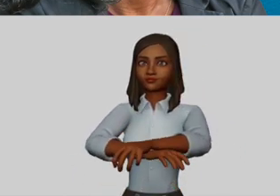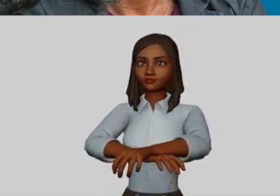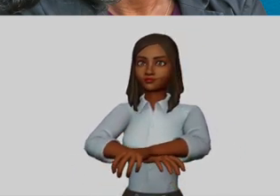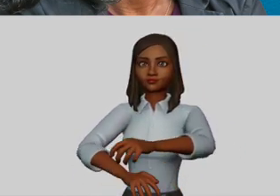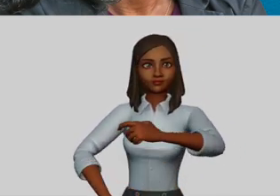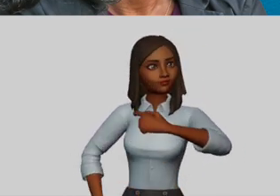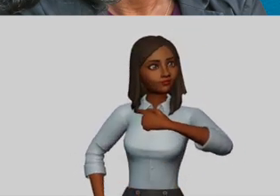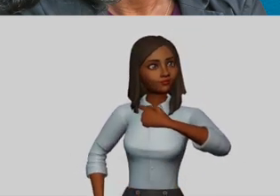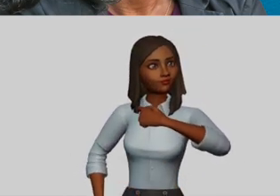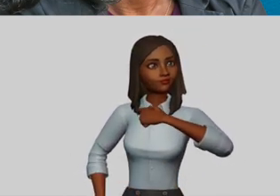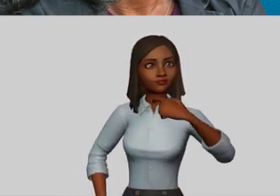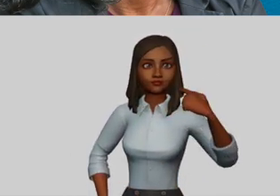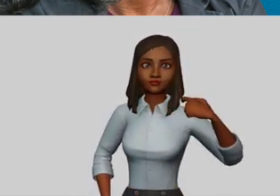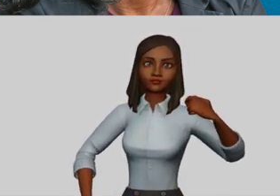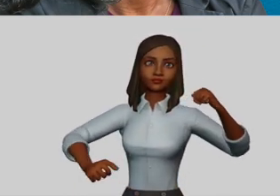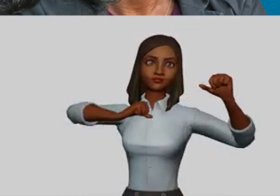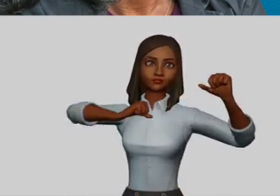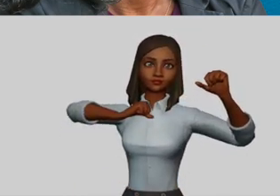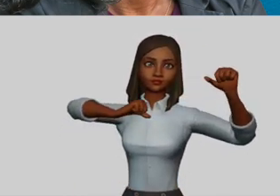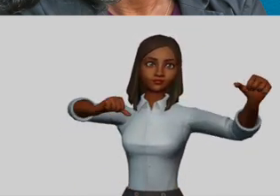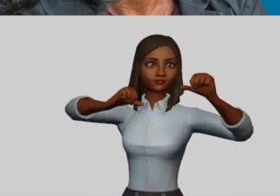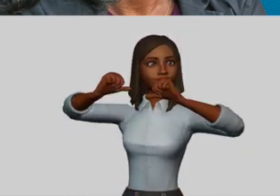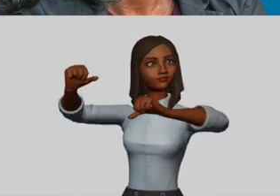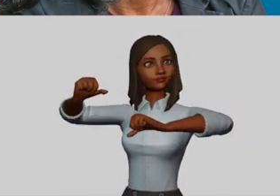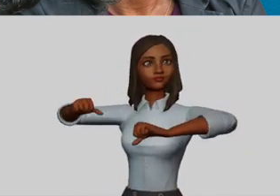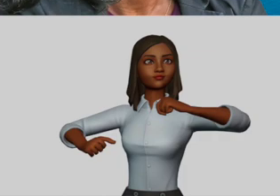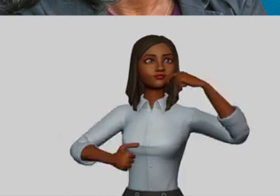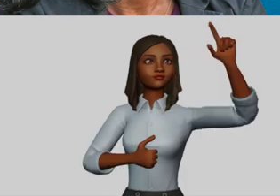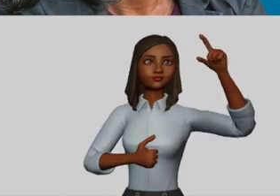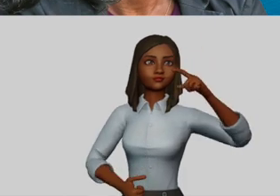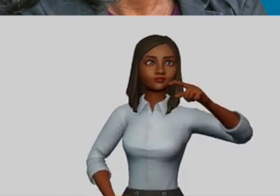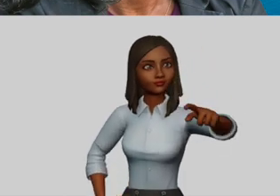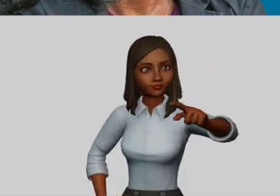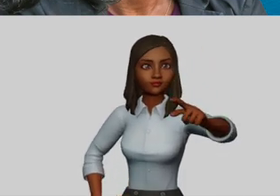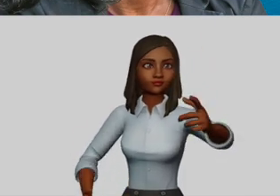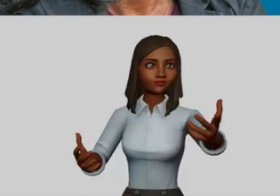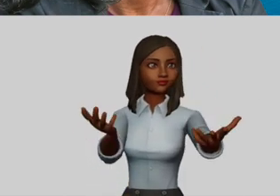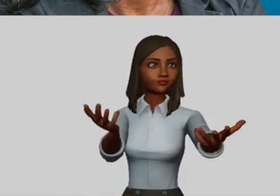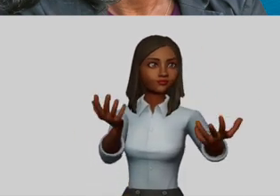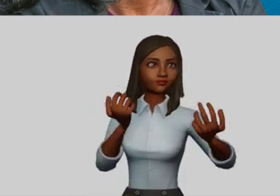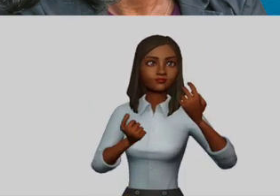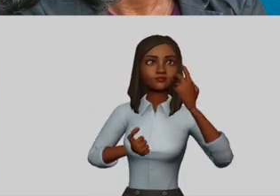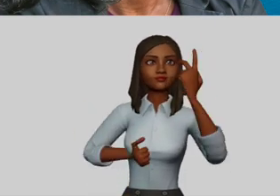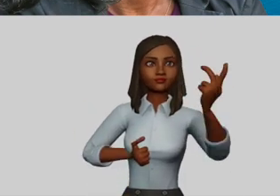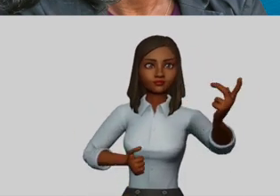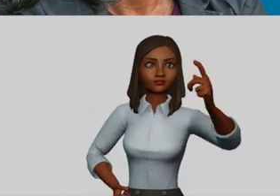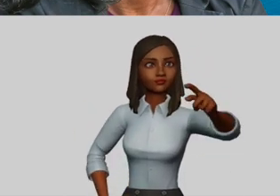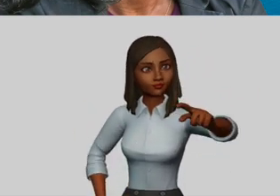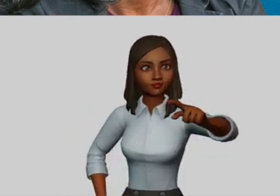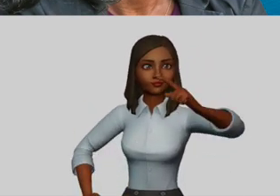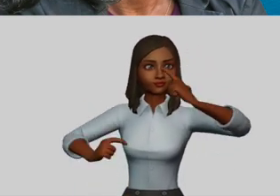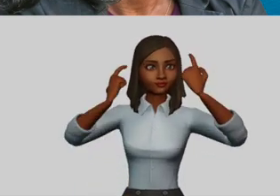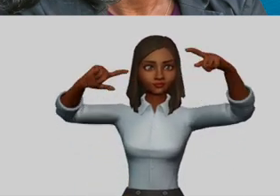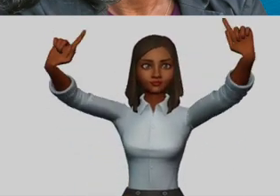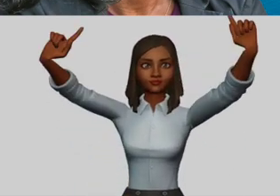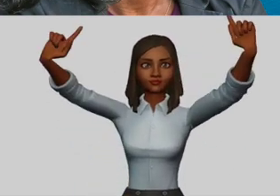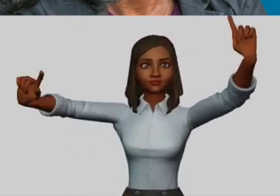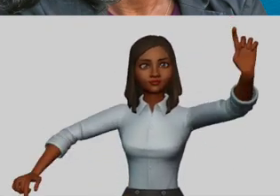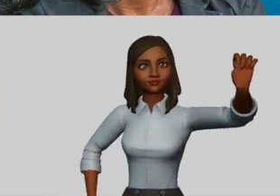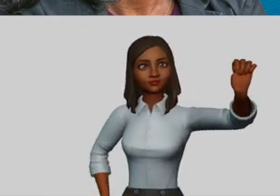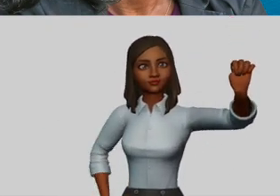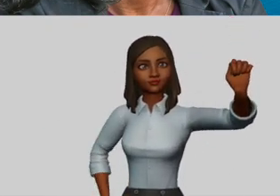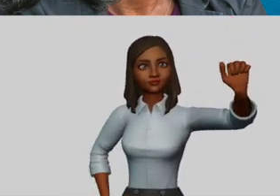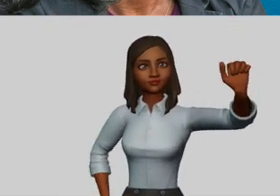realidad. María, de verdad, gracias por acompañarnos. Trajiste también